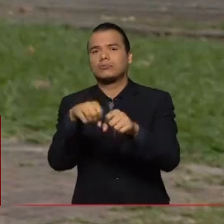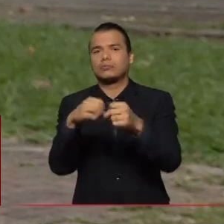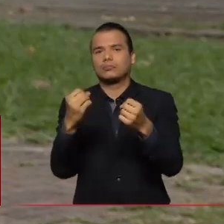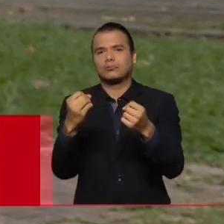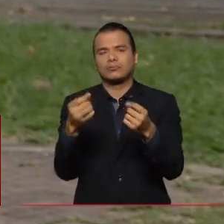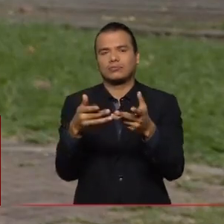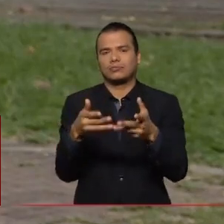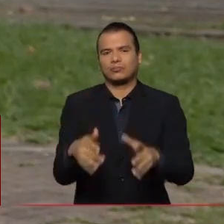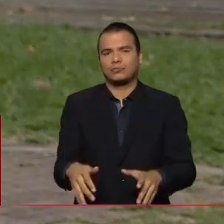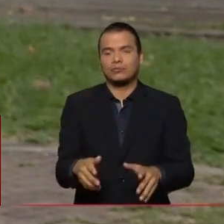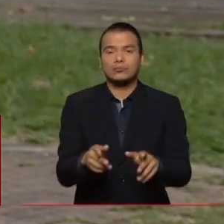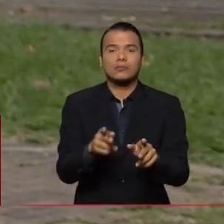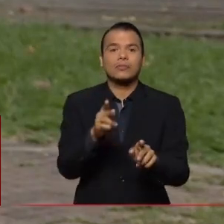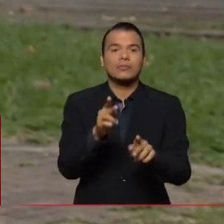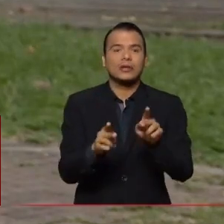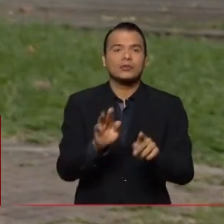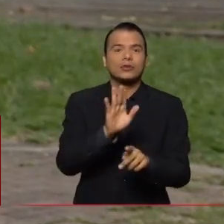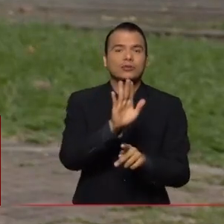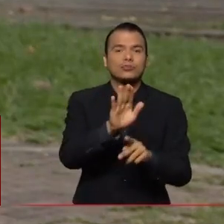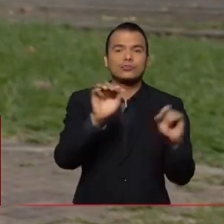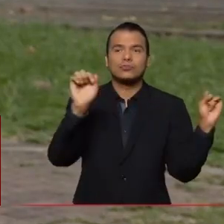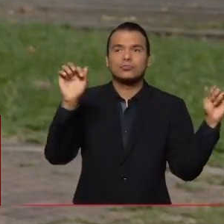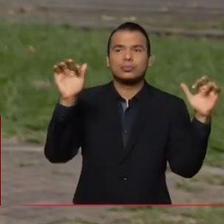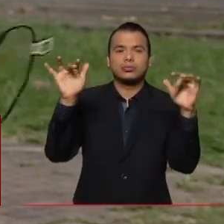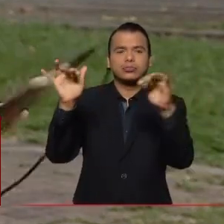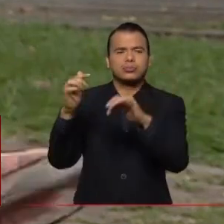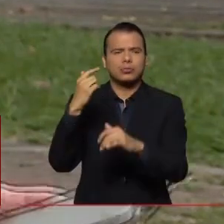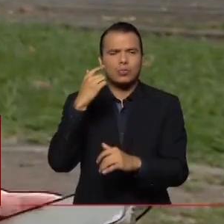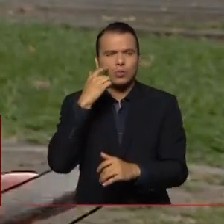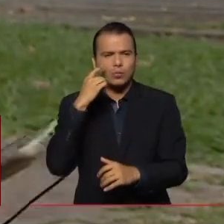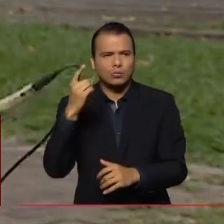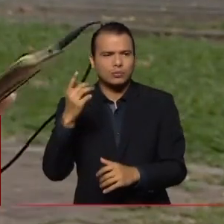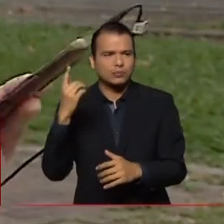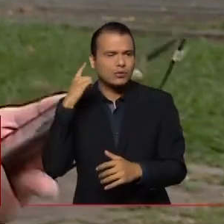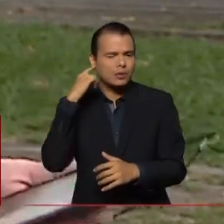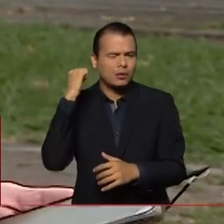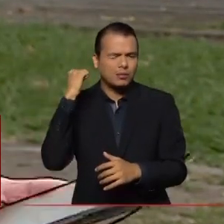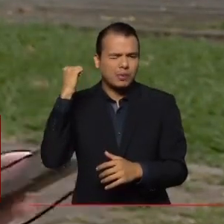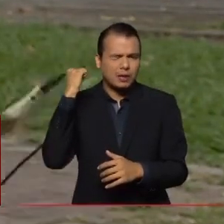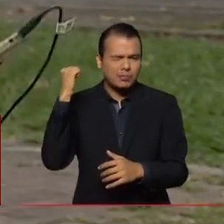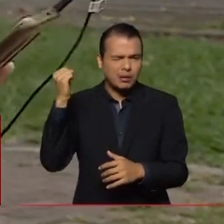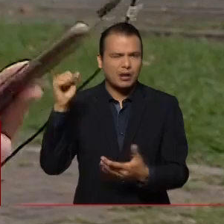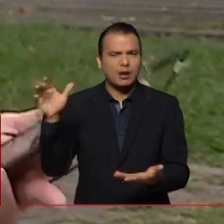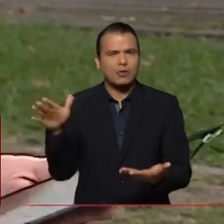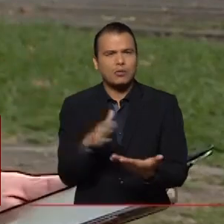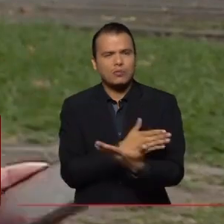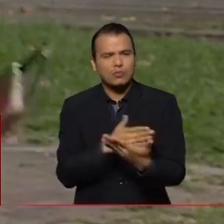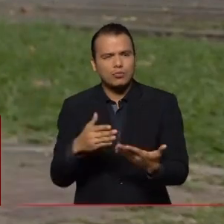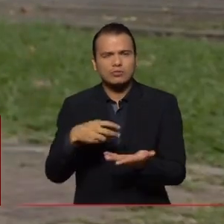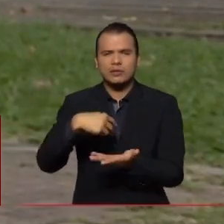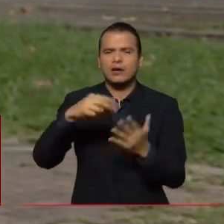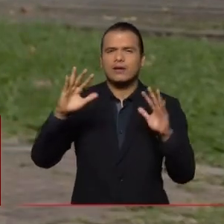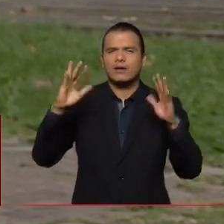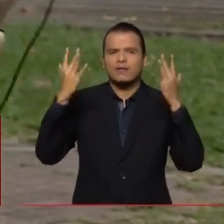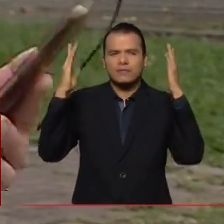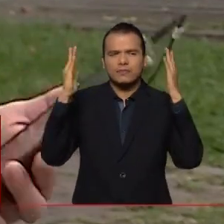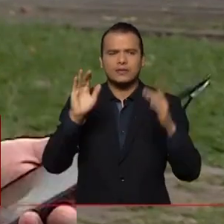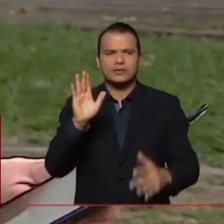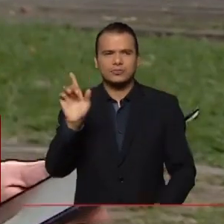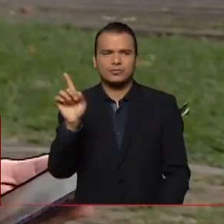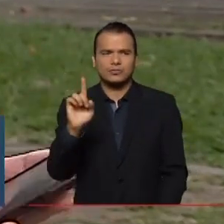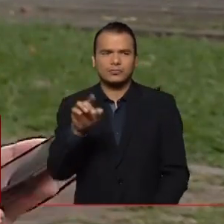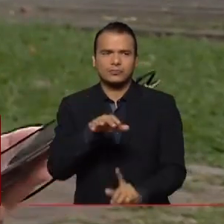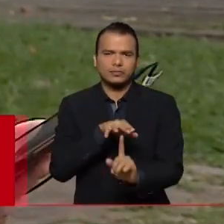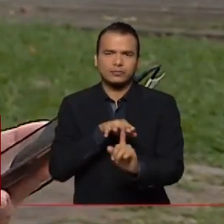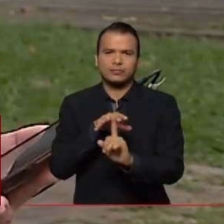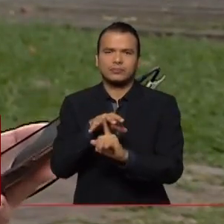llamado a las personas que visitan Pance. Allá no es para llevar bafles, no es para poner música, no es para hacer rumbas, porque estarían